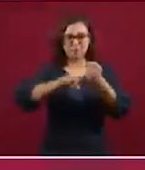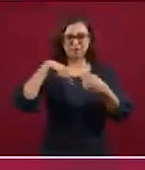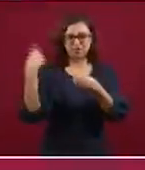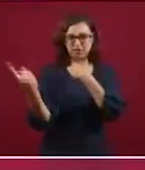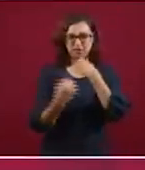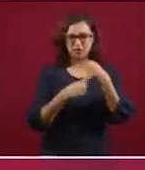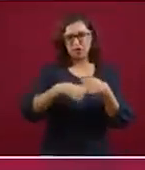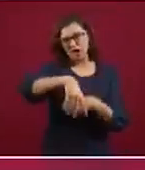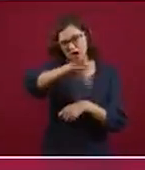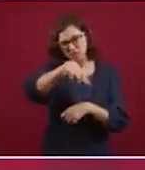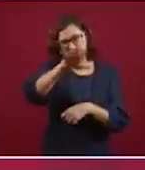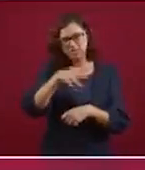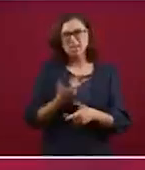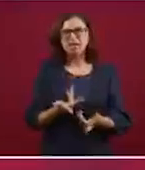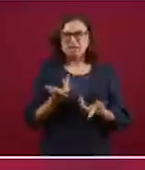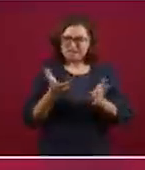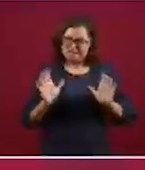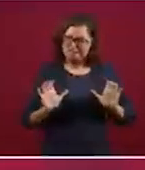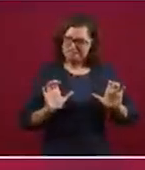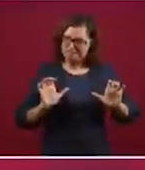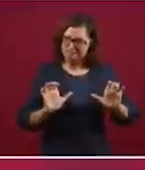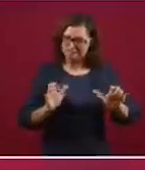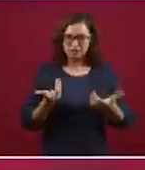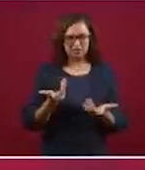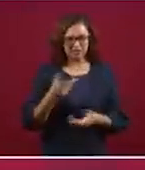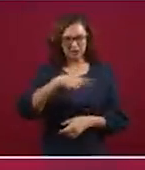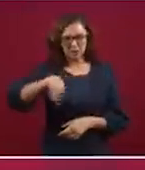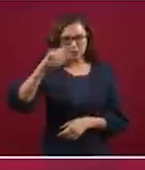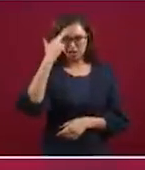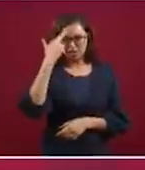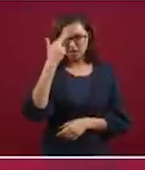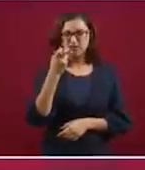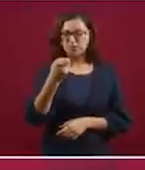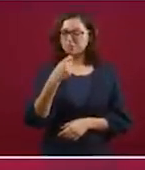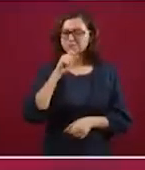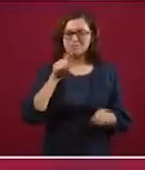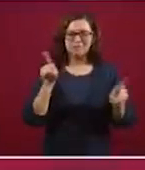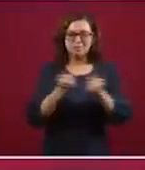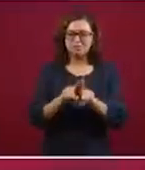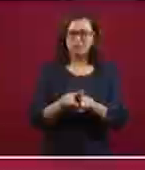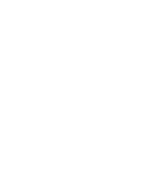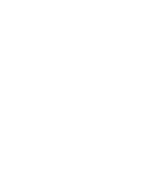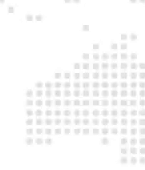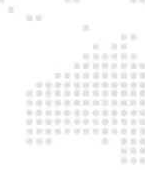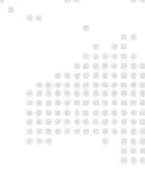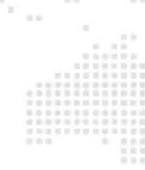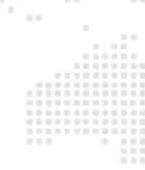hay que estarlo empujando, es un elefante reumático, mañoso.